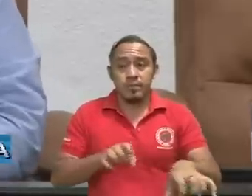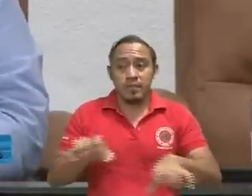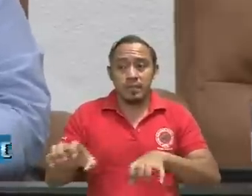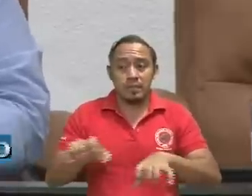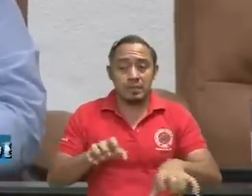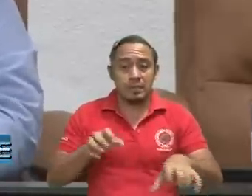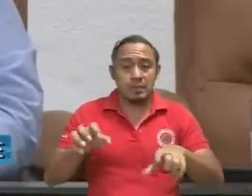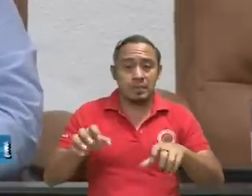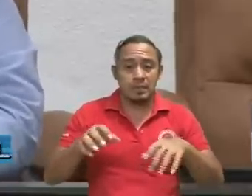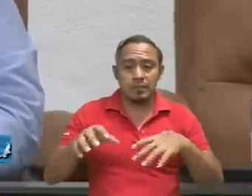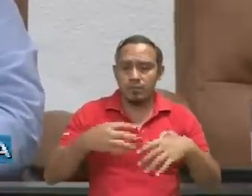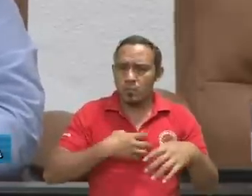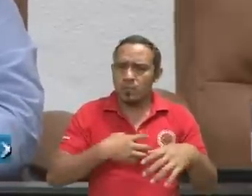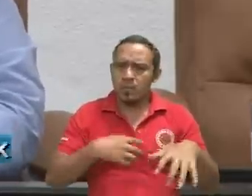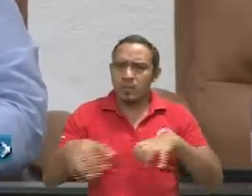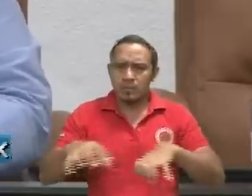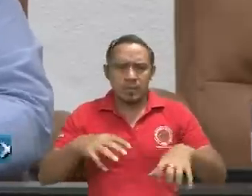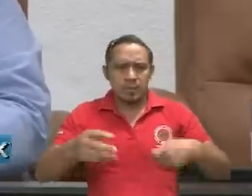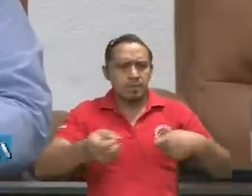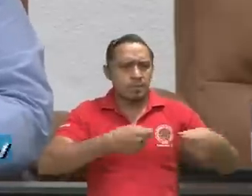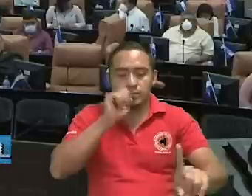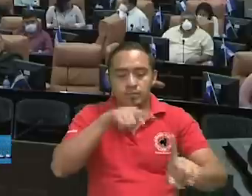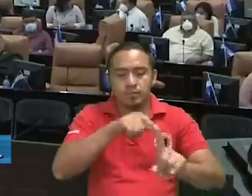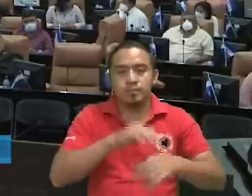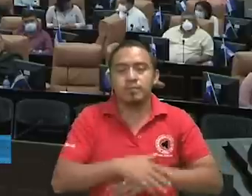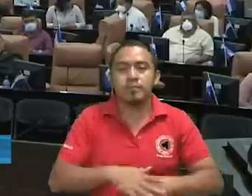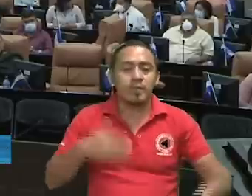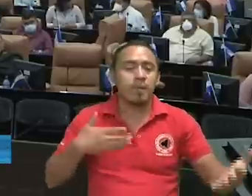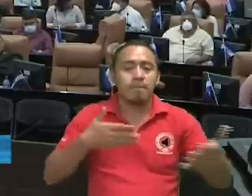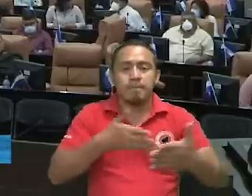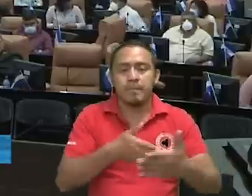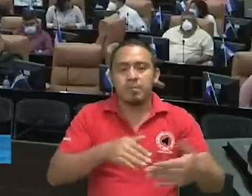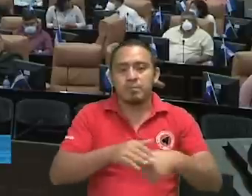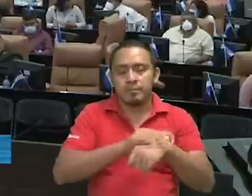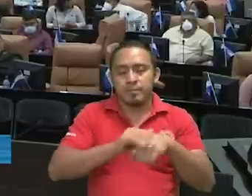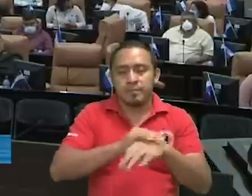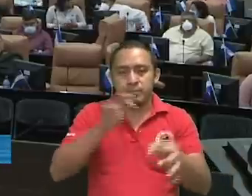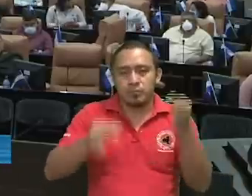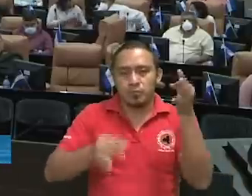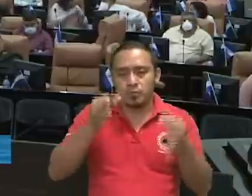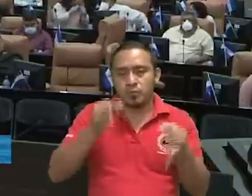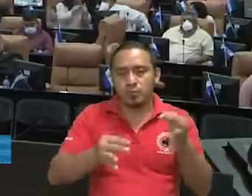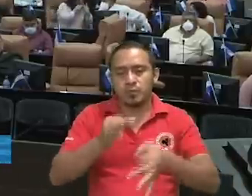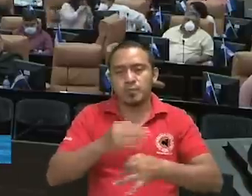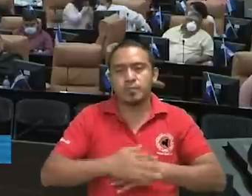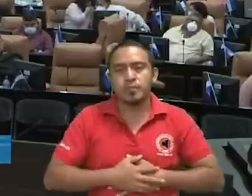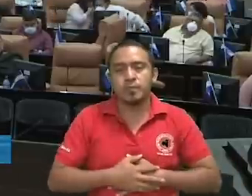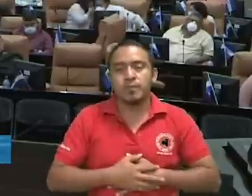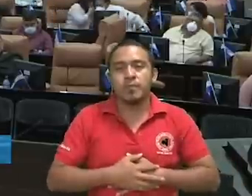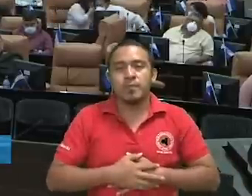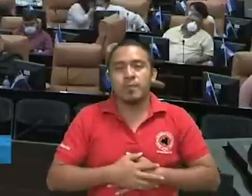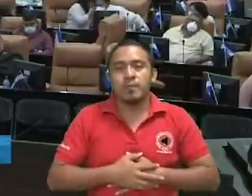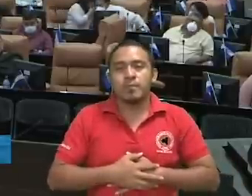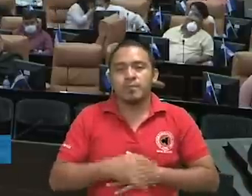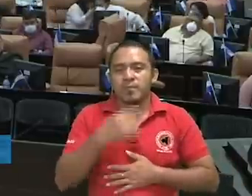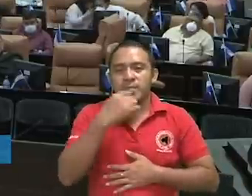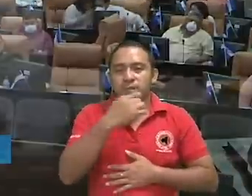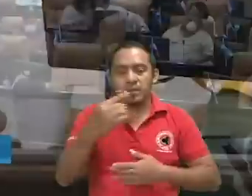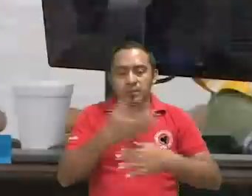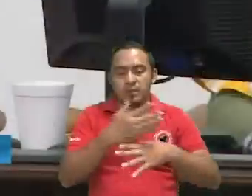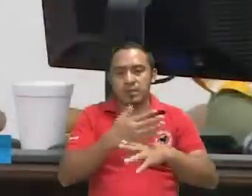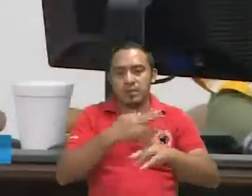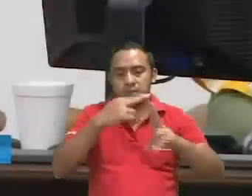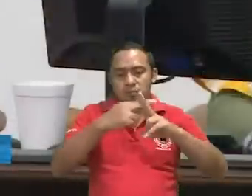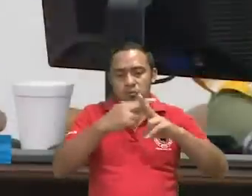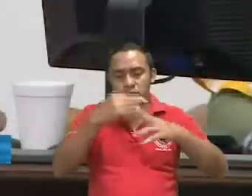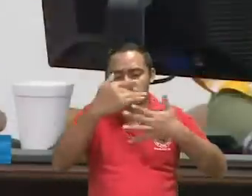Cotidiana, Asociación Vida Plena, Asociación Lazos de Amor y Esperanza y Fundación Centro de Orientación para la Exportación